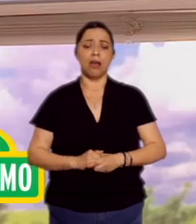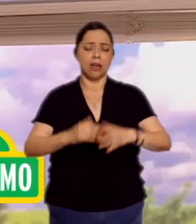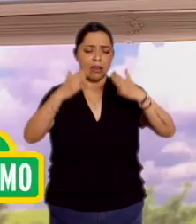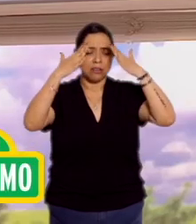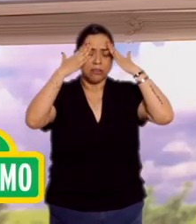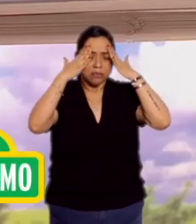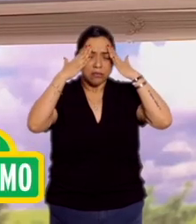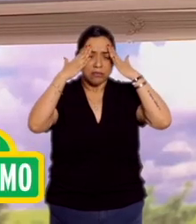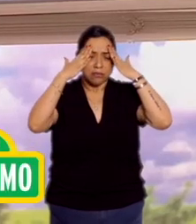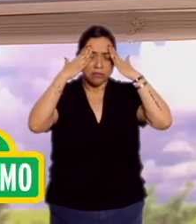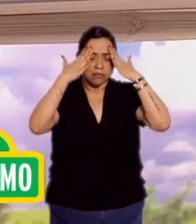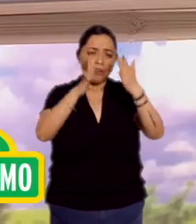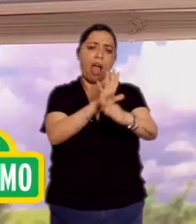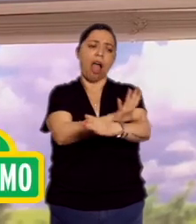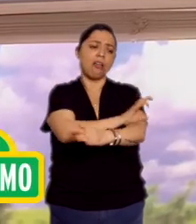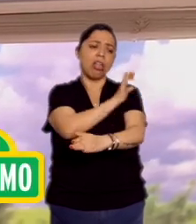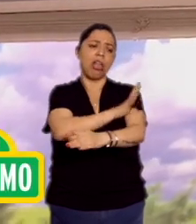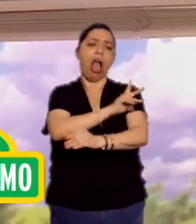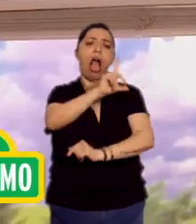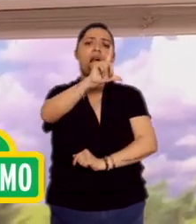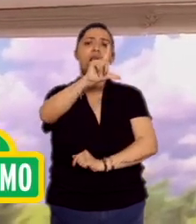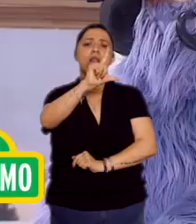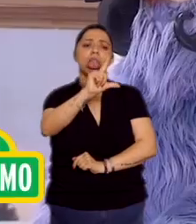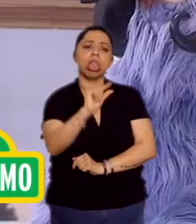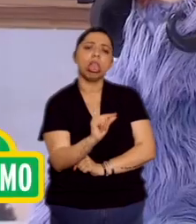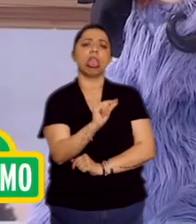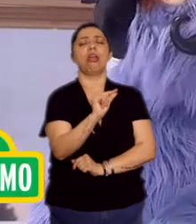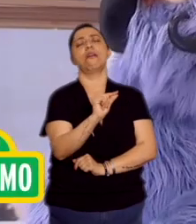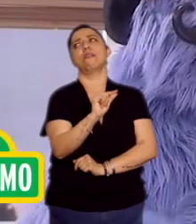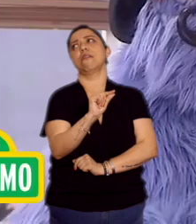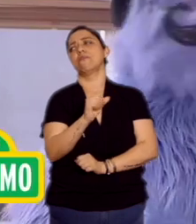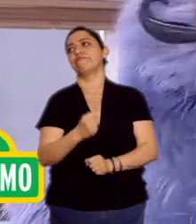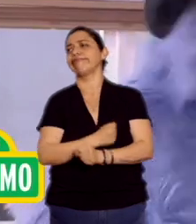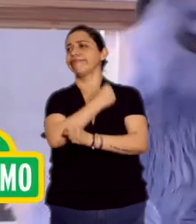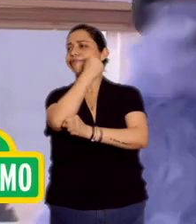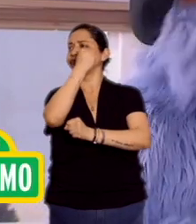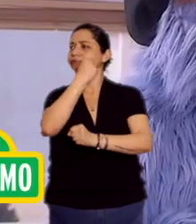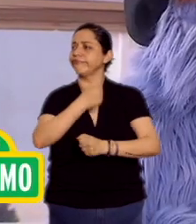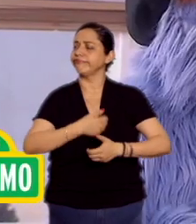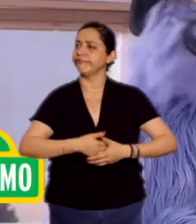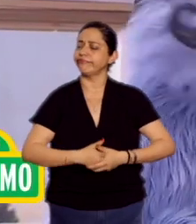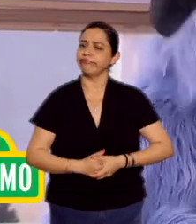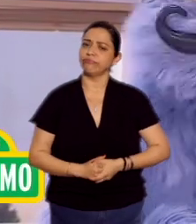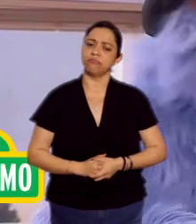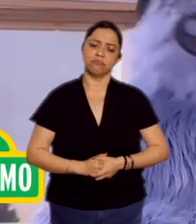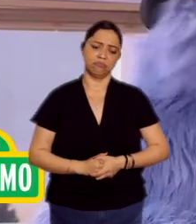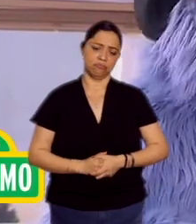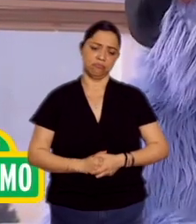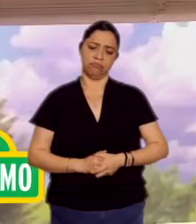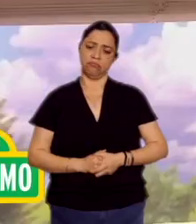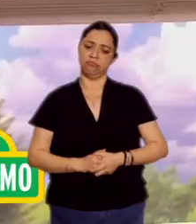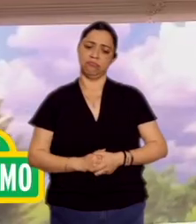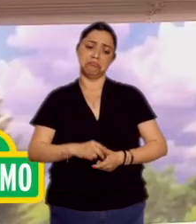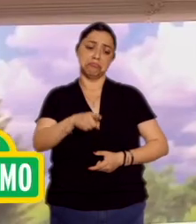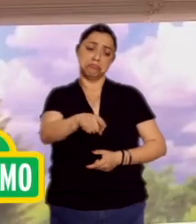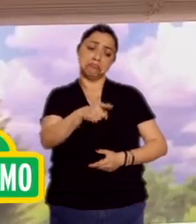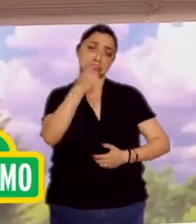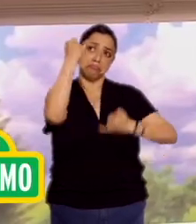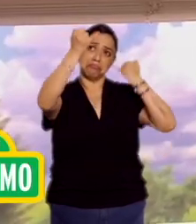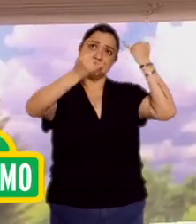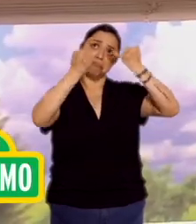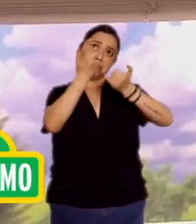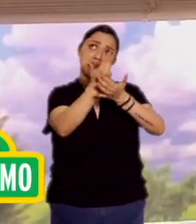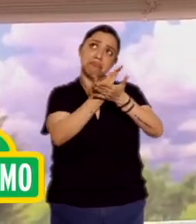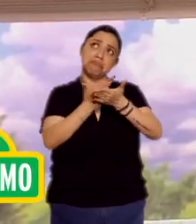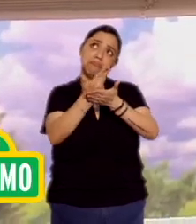¡Ay, qué lástima que se me acabó la batería! Ay, ahora solo podrán imaginar mi